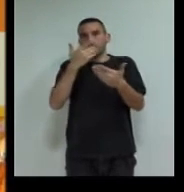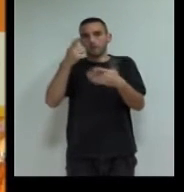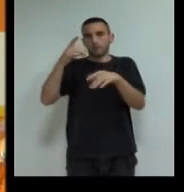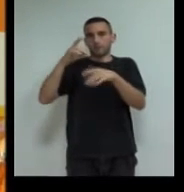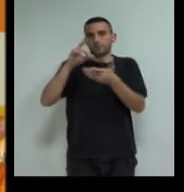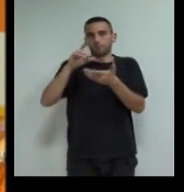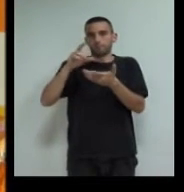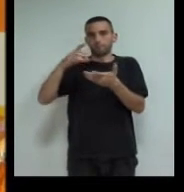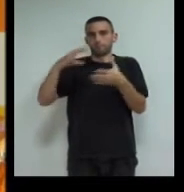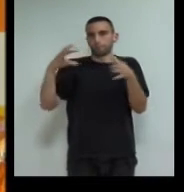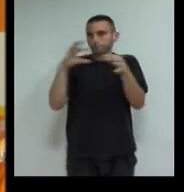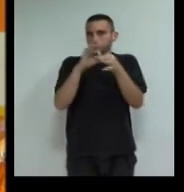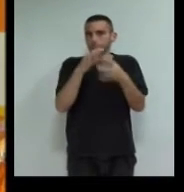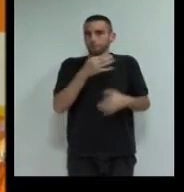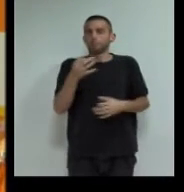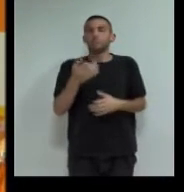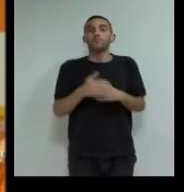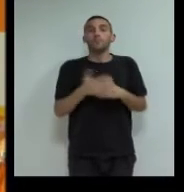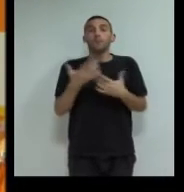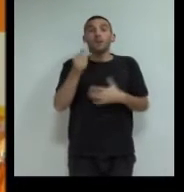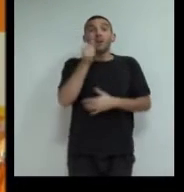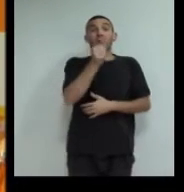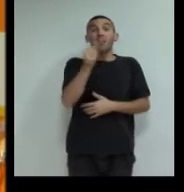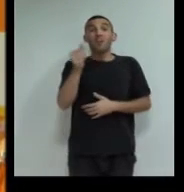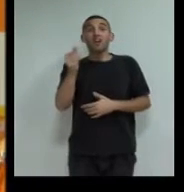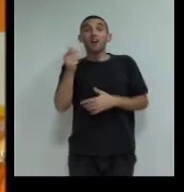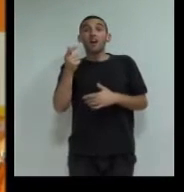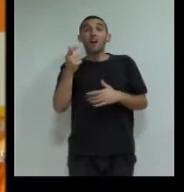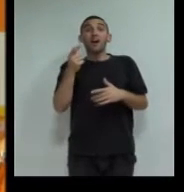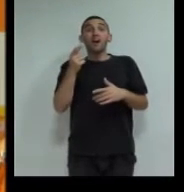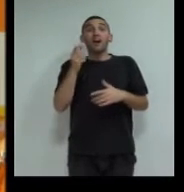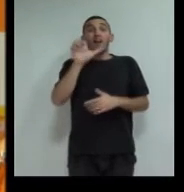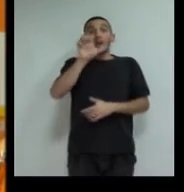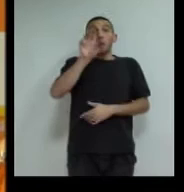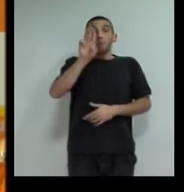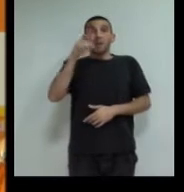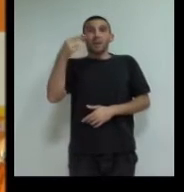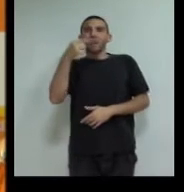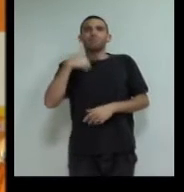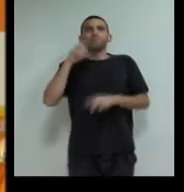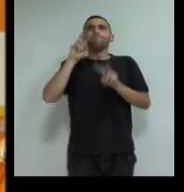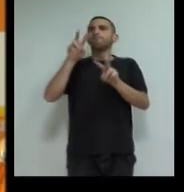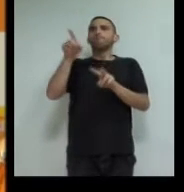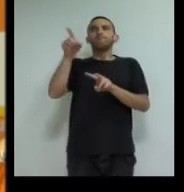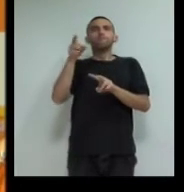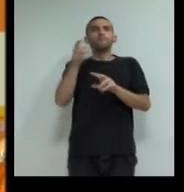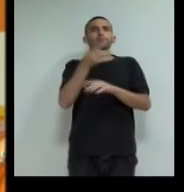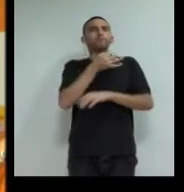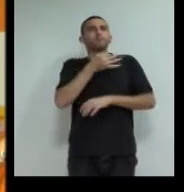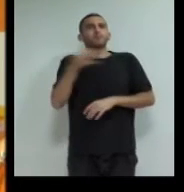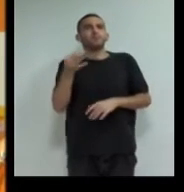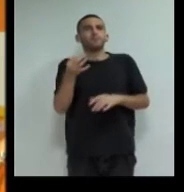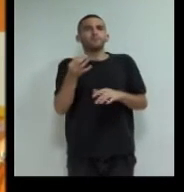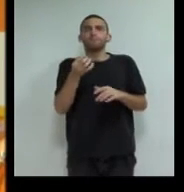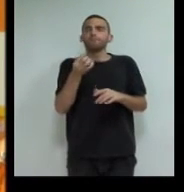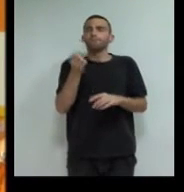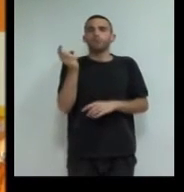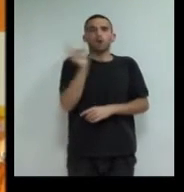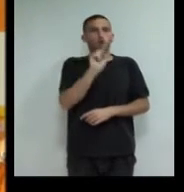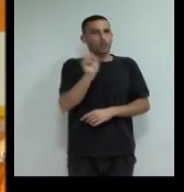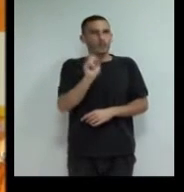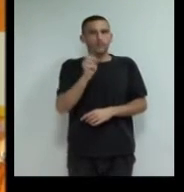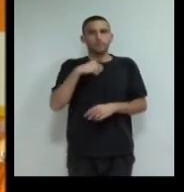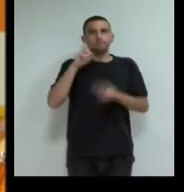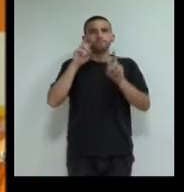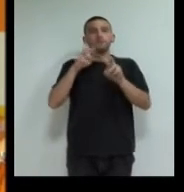las cadenas no están emitiendo perfectamente la EPG. Hemos realizado un estudio para ver cómo se desvían los resultados de SABAT